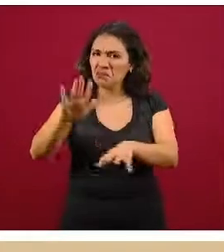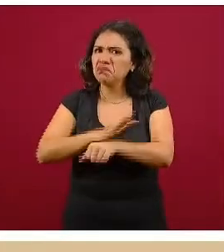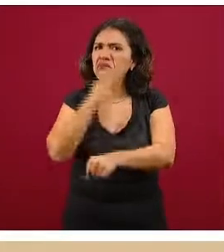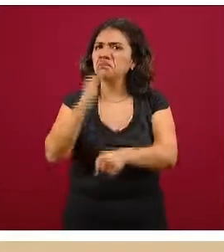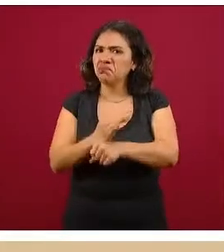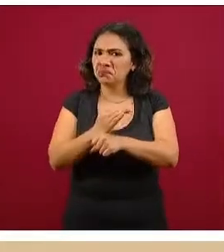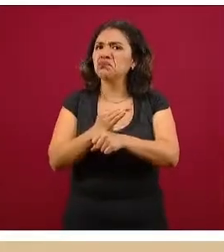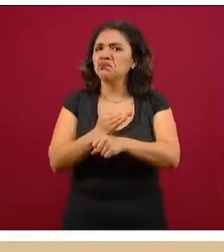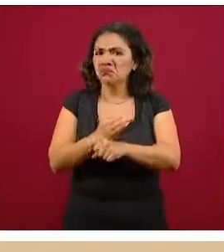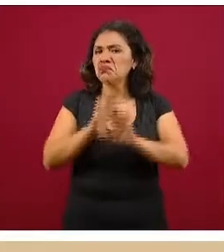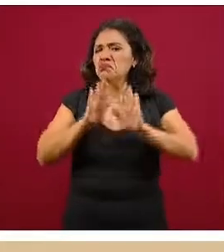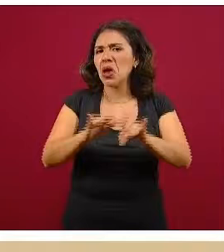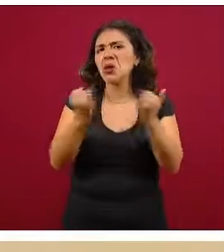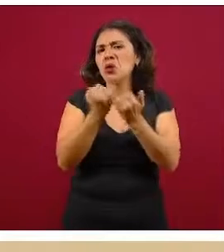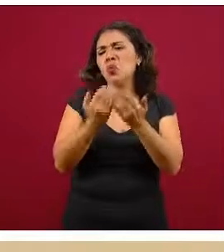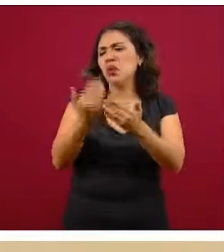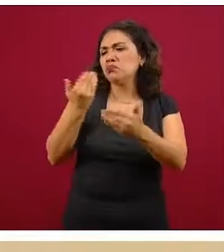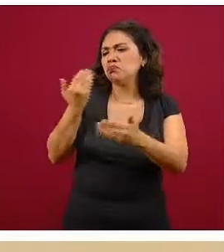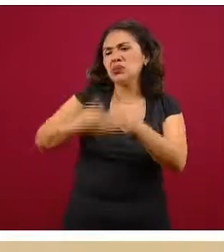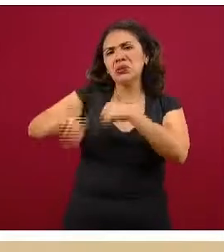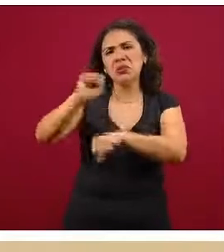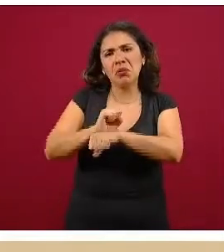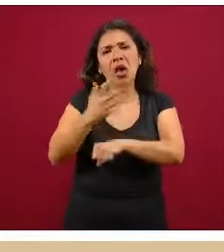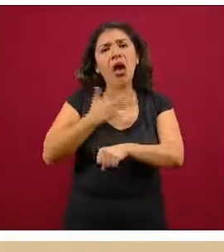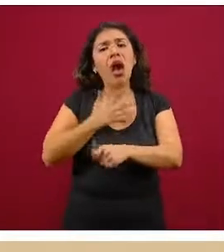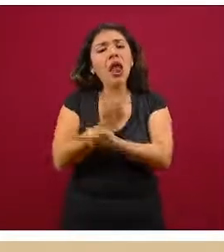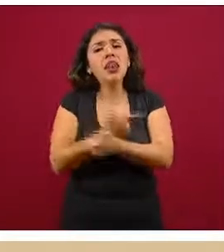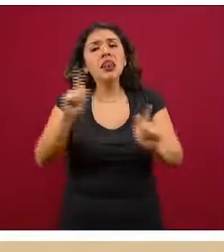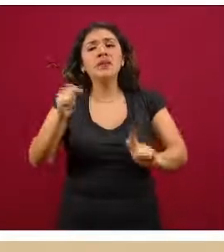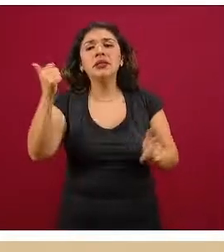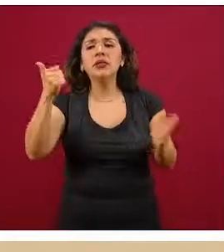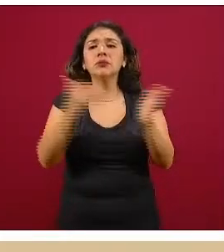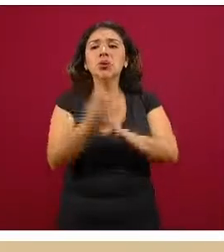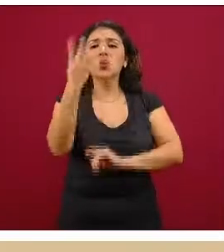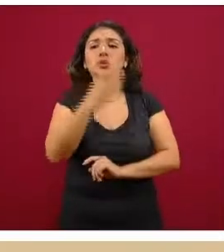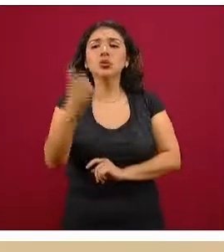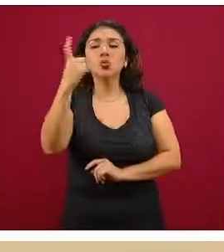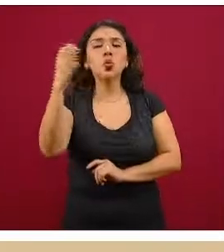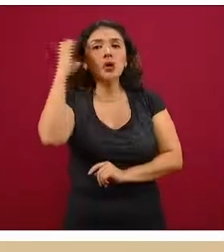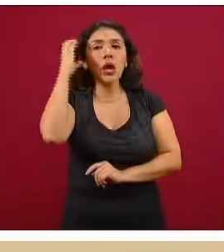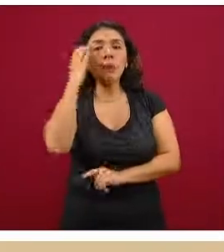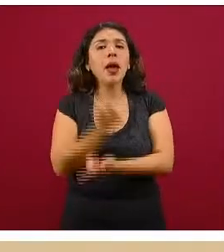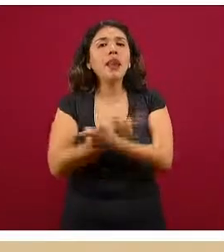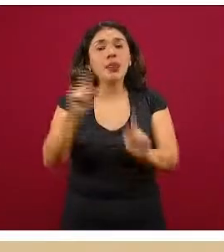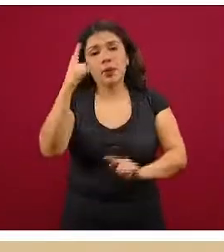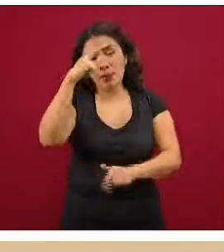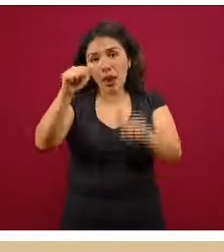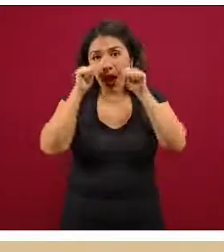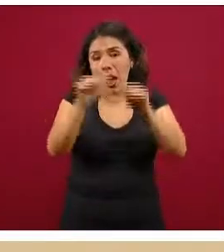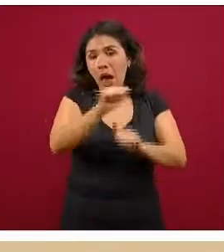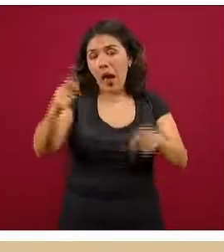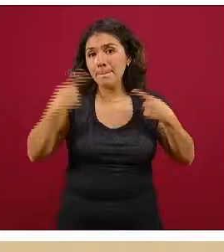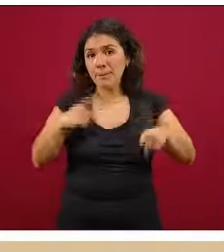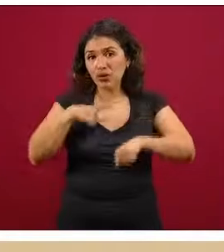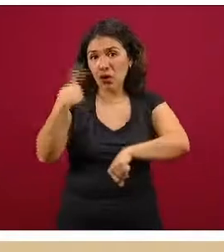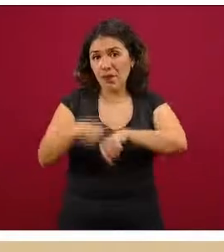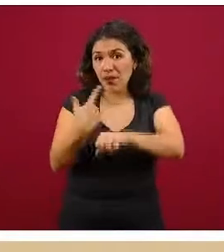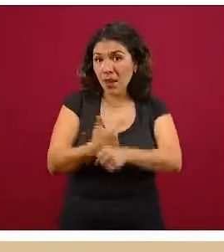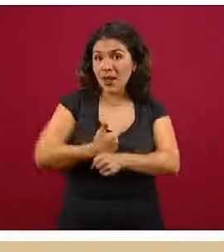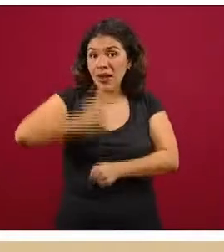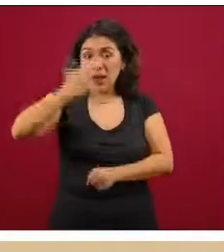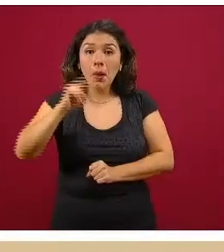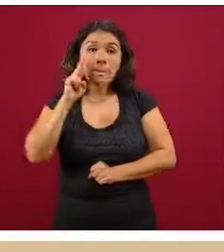prácticamente así en las últimas semanas, dejando 6,401 camas disponibles para este tipo de pacientes, y vemos que aquí la